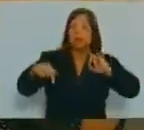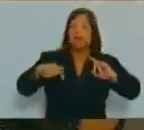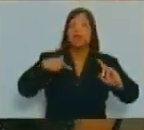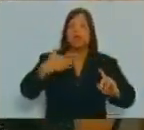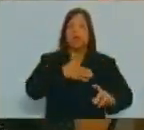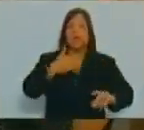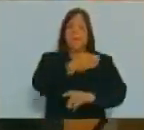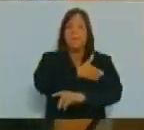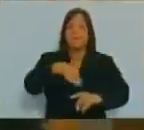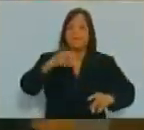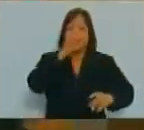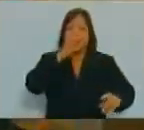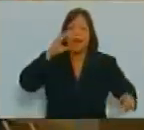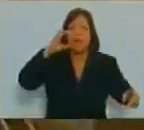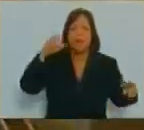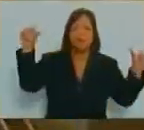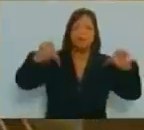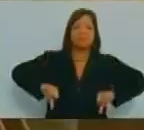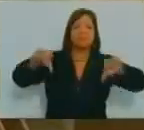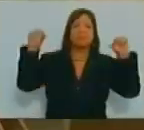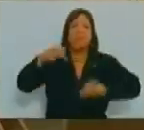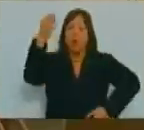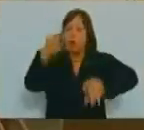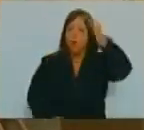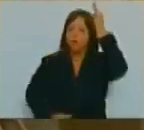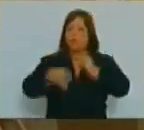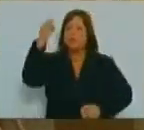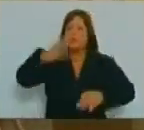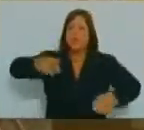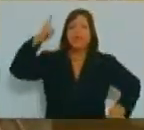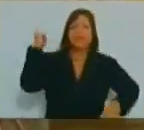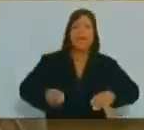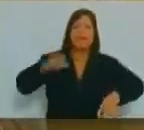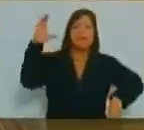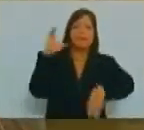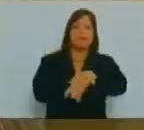chance no va a tener chance porque a él le tiene que llegar la justicia compatriotas